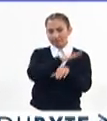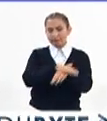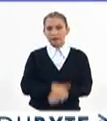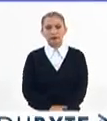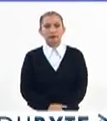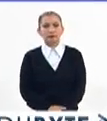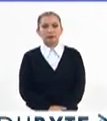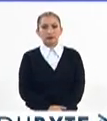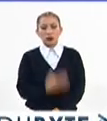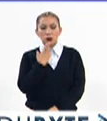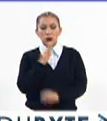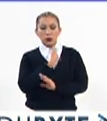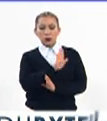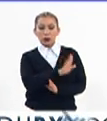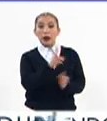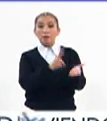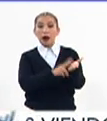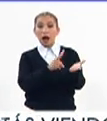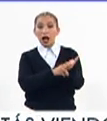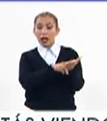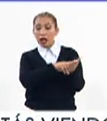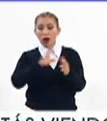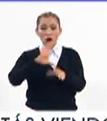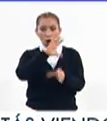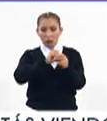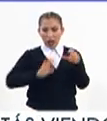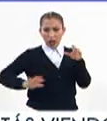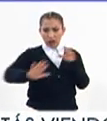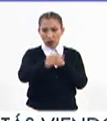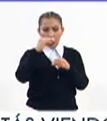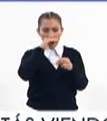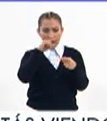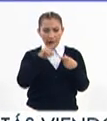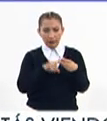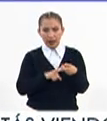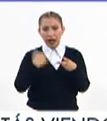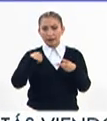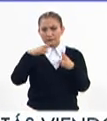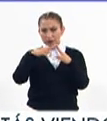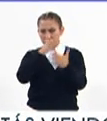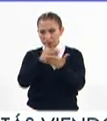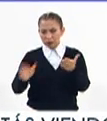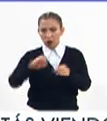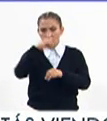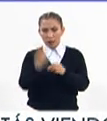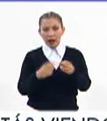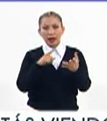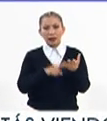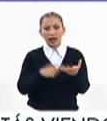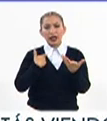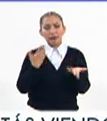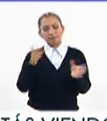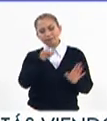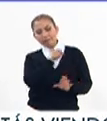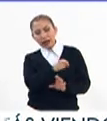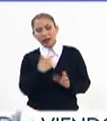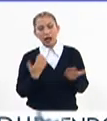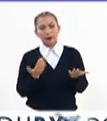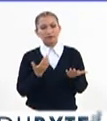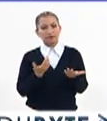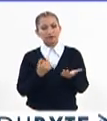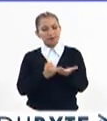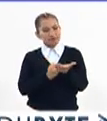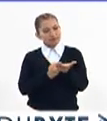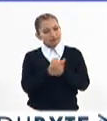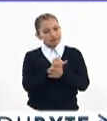excelencia. Preserva los valores de universalidad, gratuidad, laicidad, obligatoriedad y el carácter